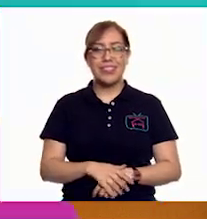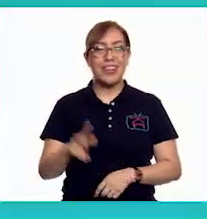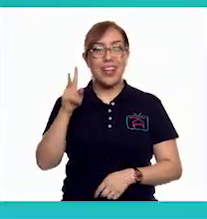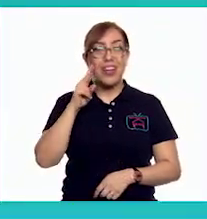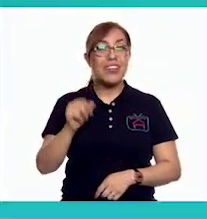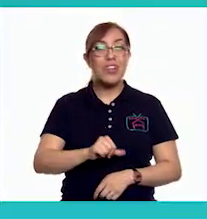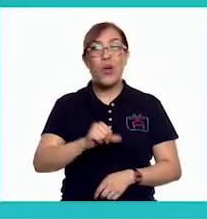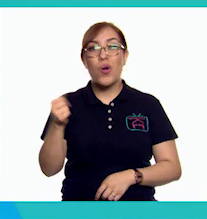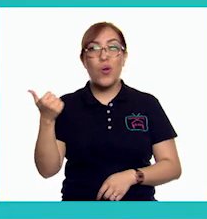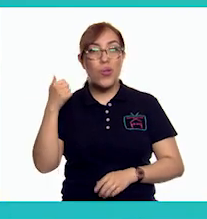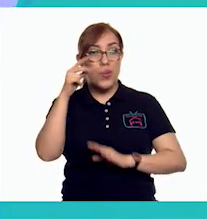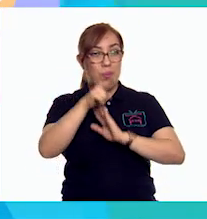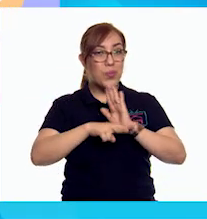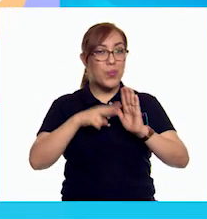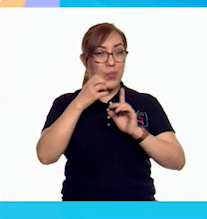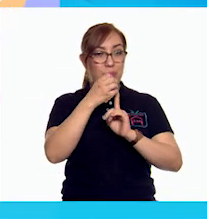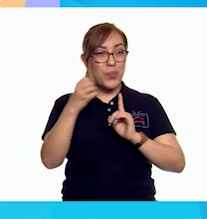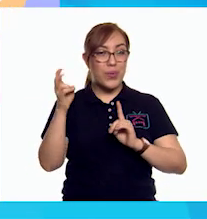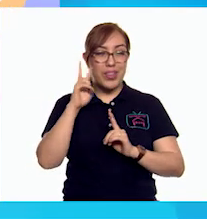video?